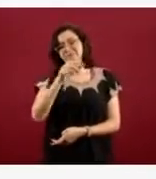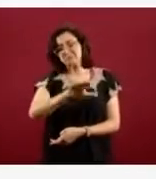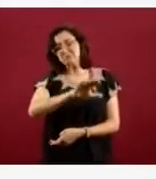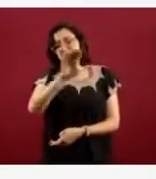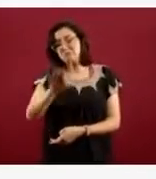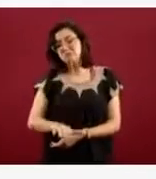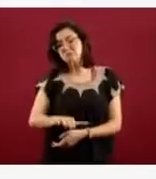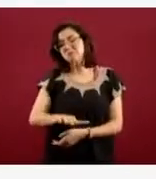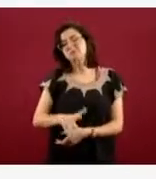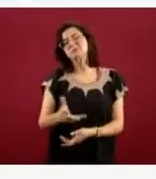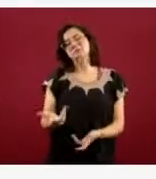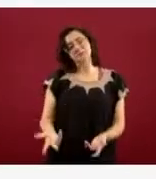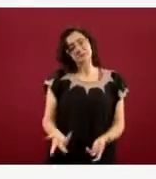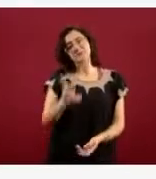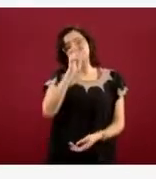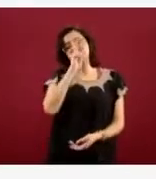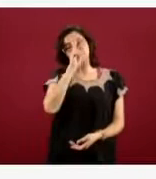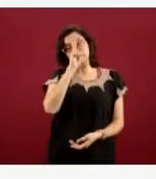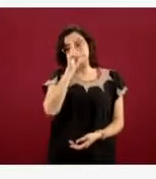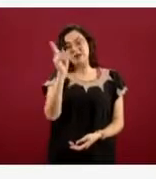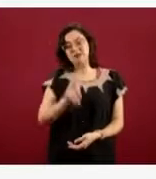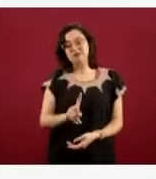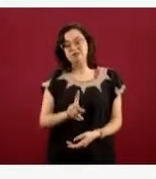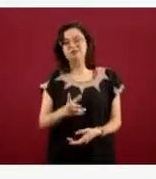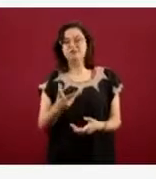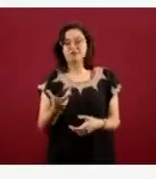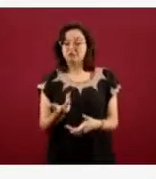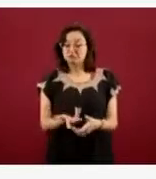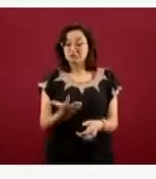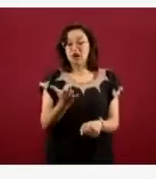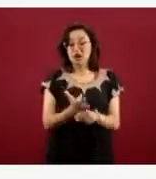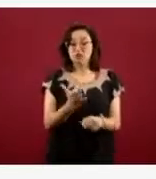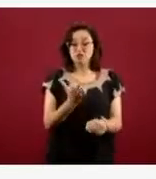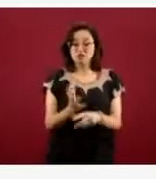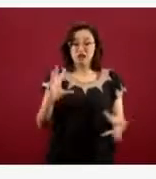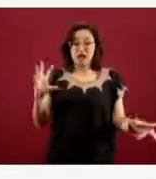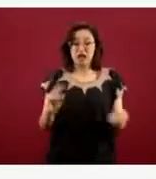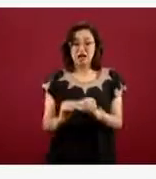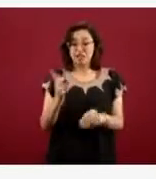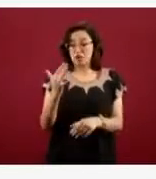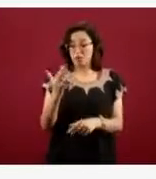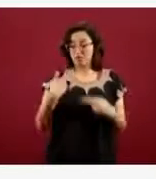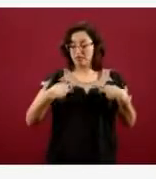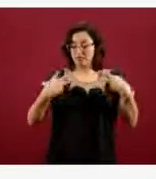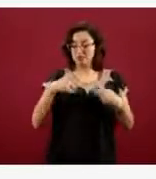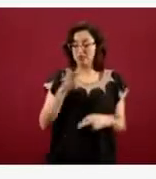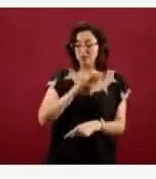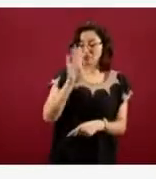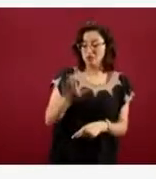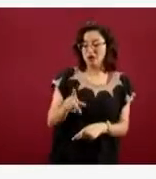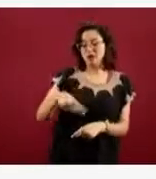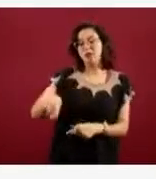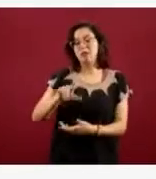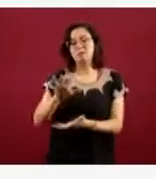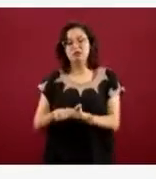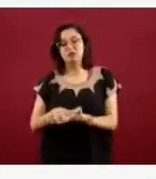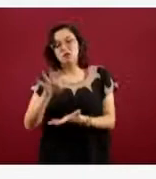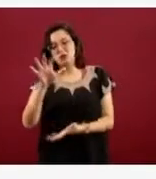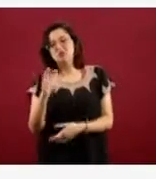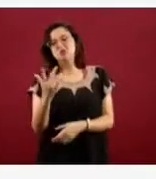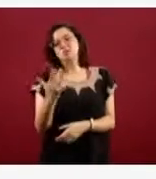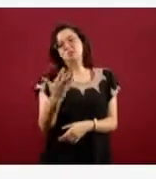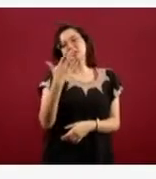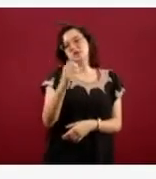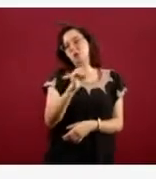fallecer es mayor, y de hecho las mayores cargas de estas defunciones son precisamente a partir de los 55, los 60 y